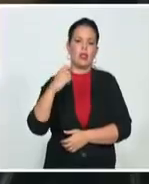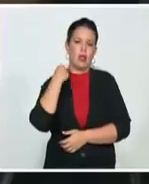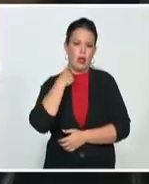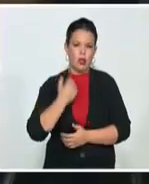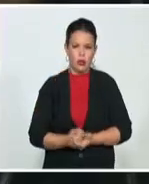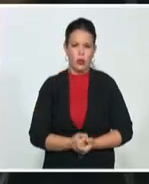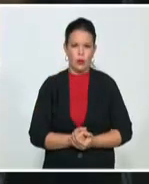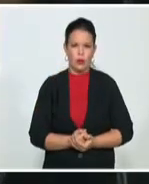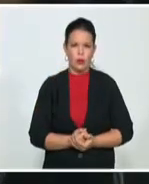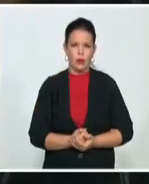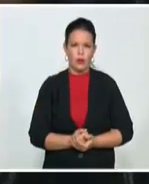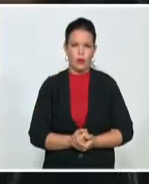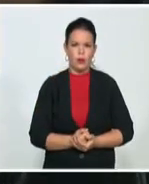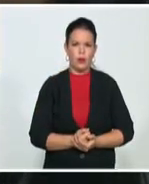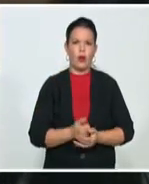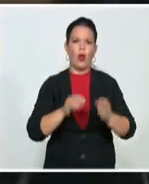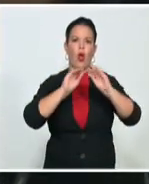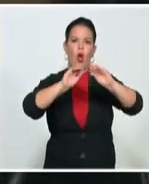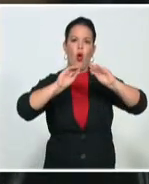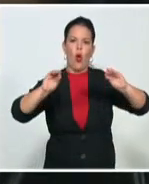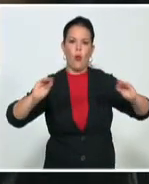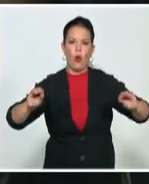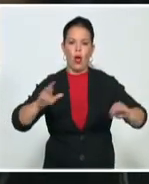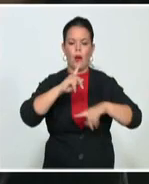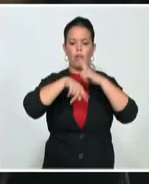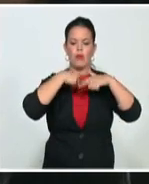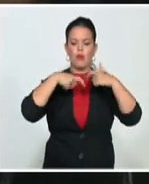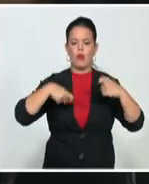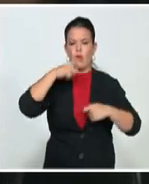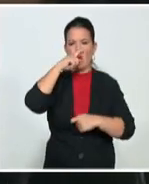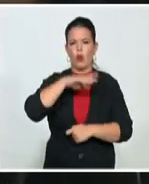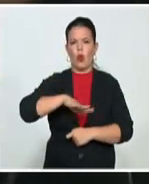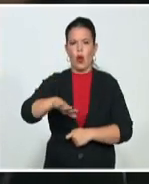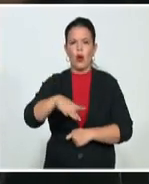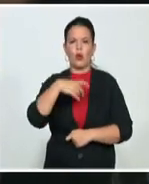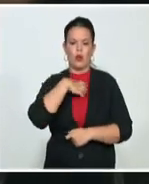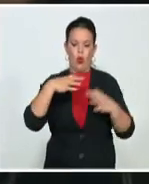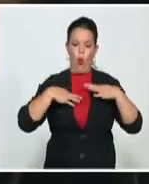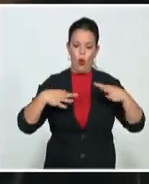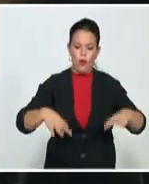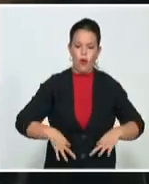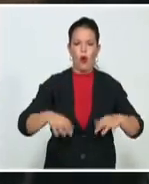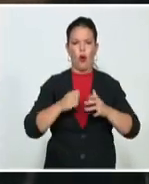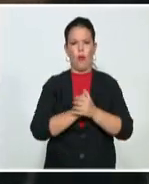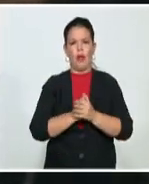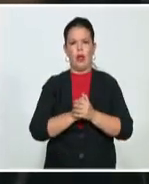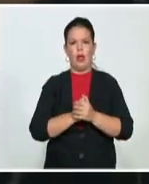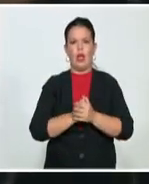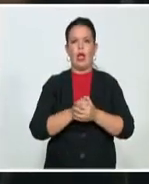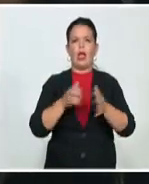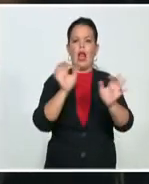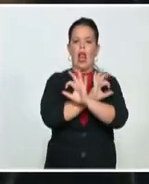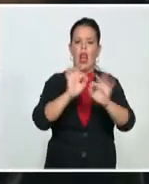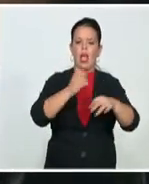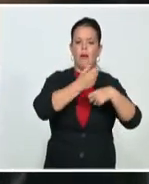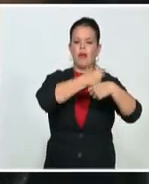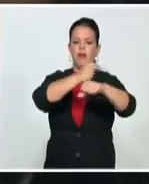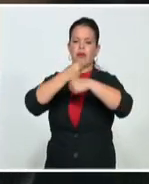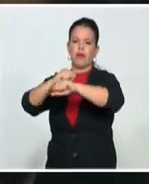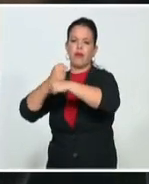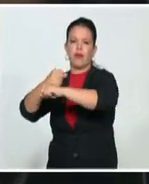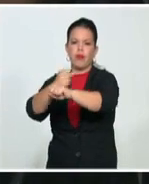Convocamos a los pioneros a que se pusieran su uniforme, a que ambientaran sus patios, sus terrazas, sus portales,